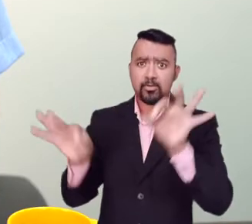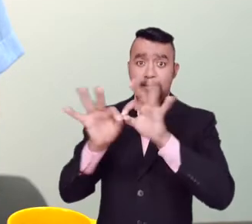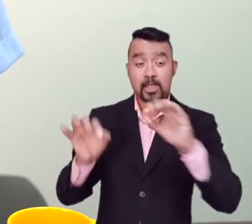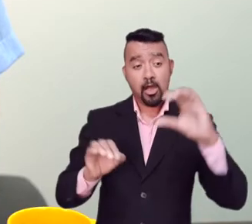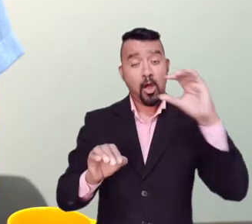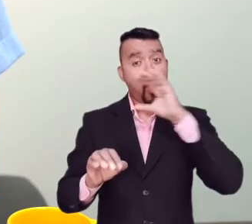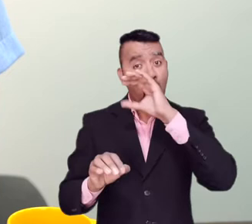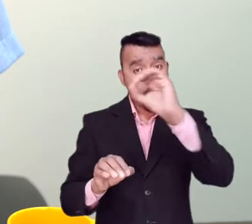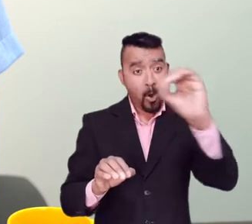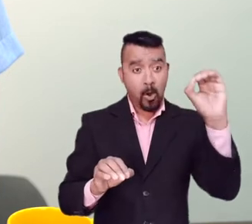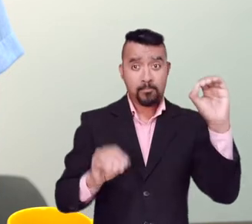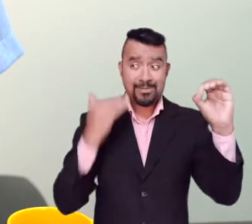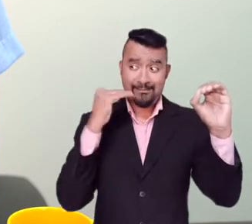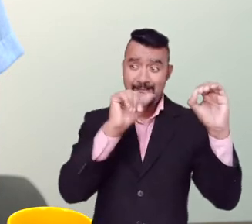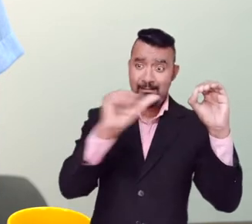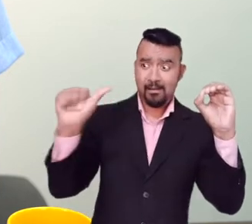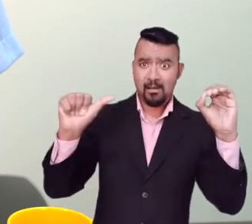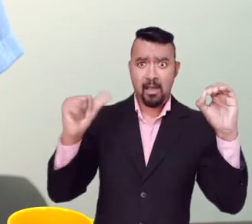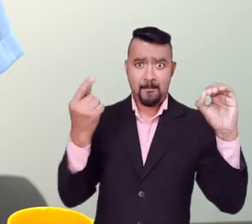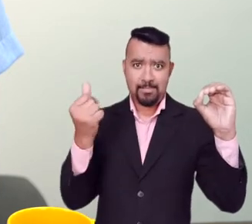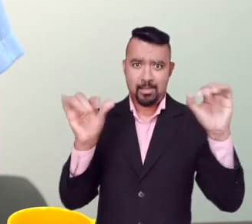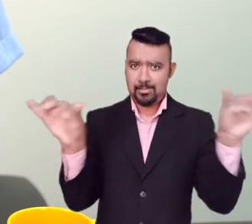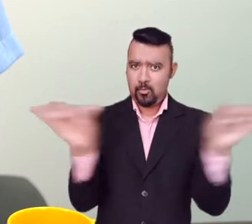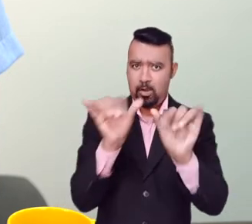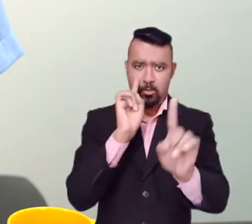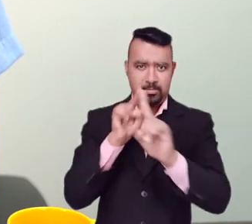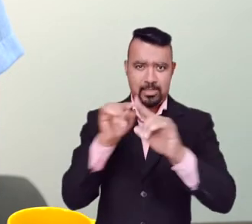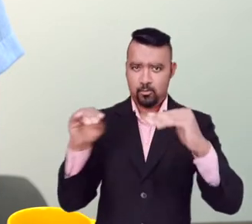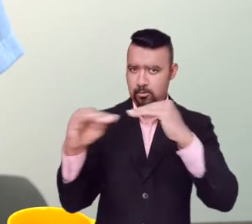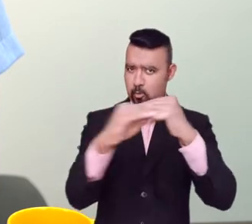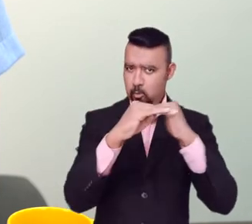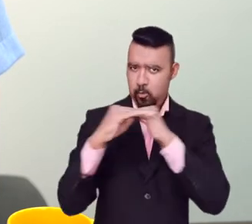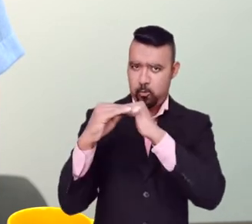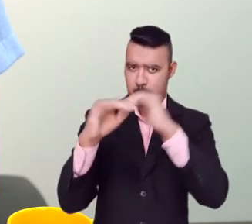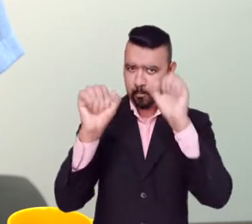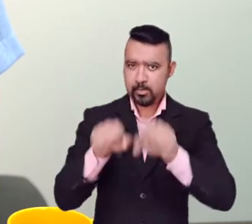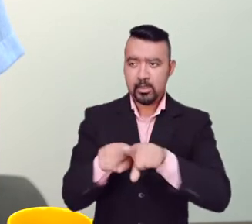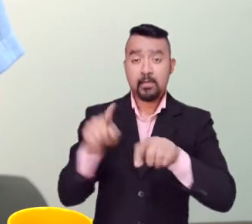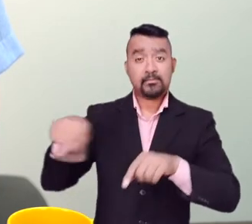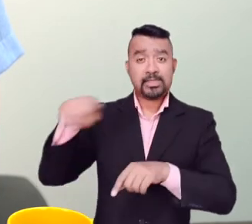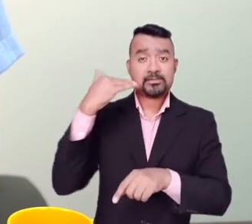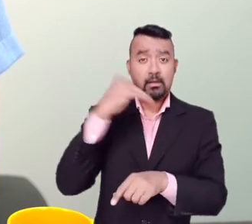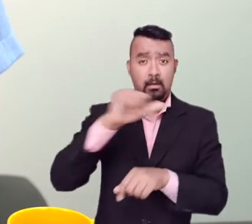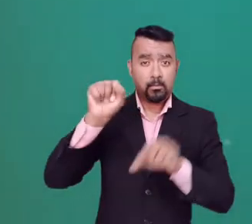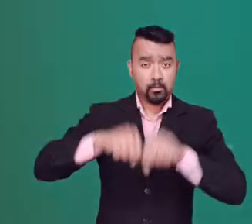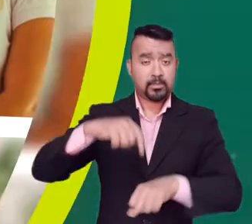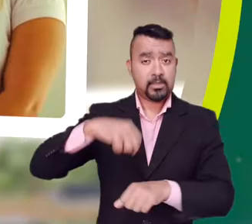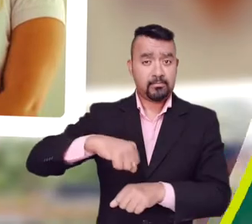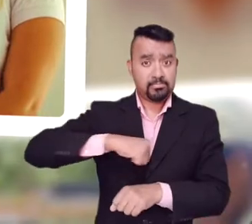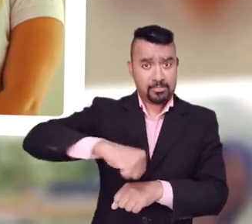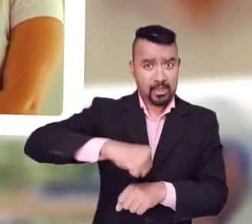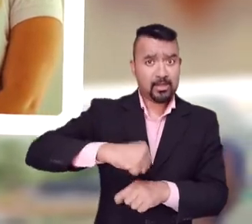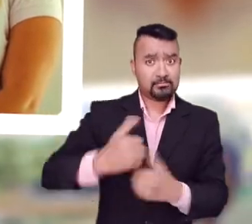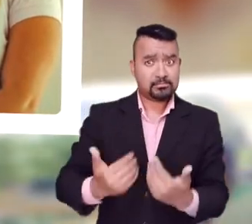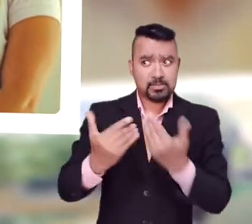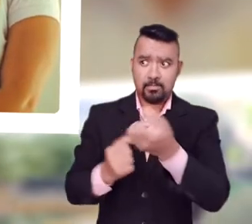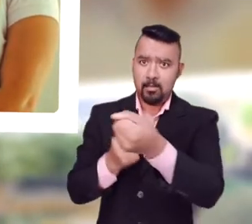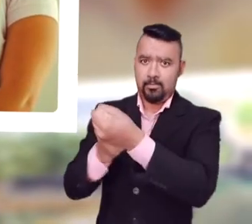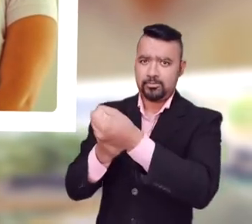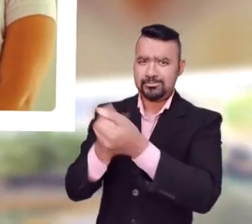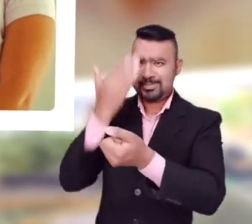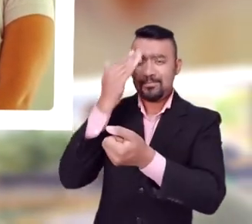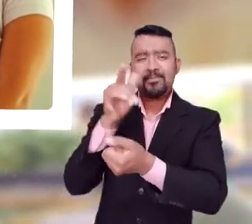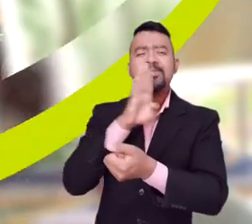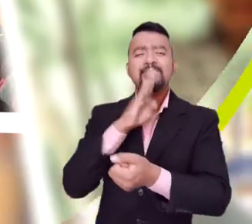una autonomía económica, física y social a la mujer y poderle garantizar los derechos fundamentales que nos ayuden